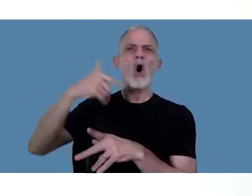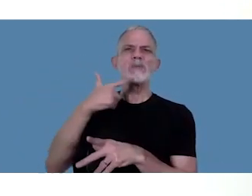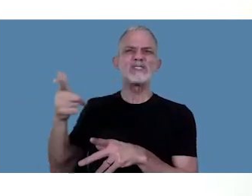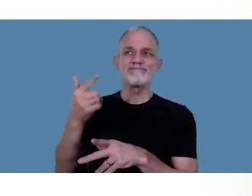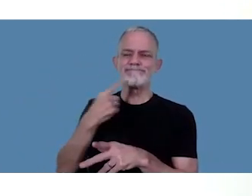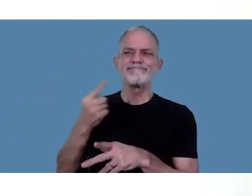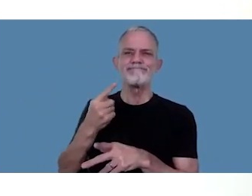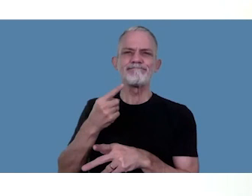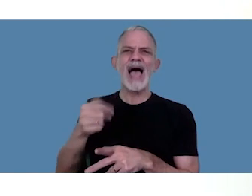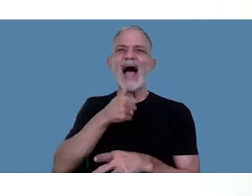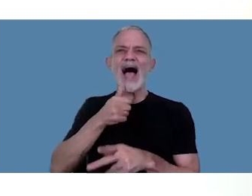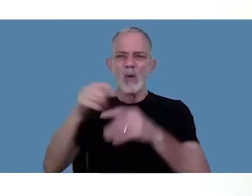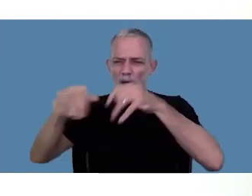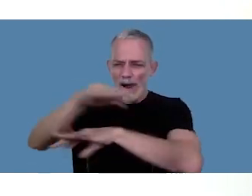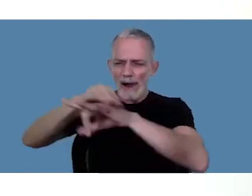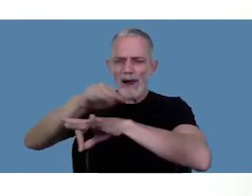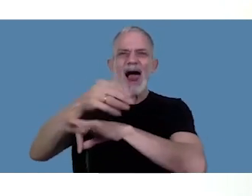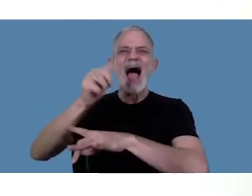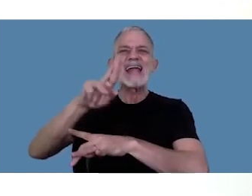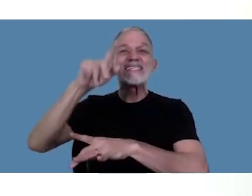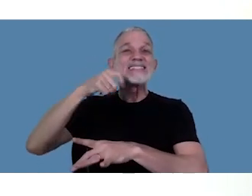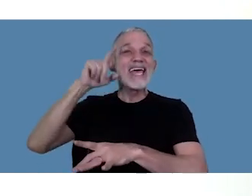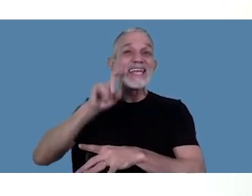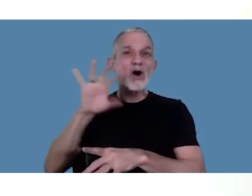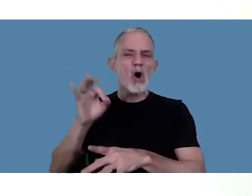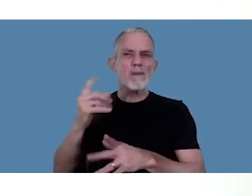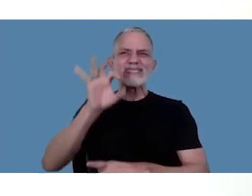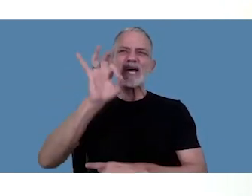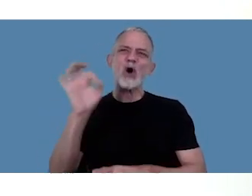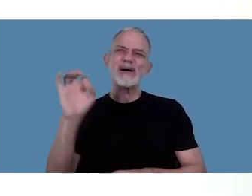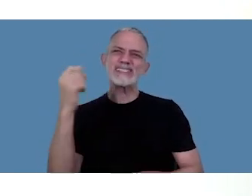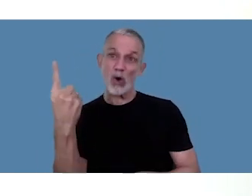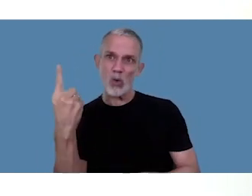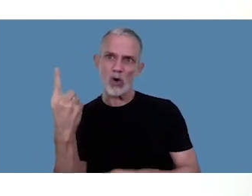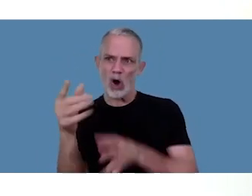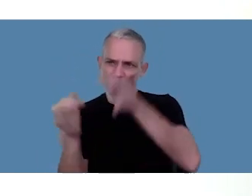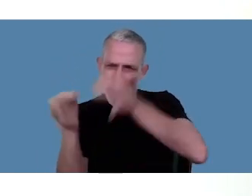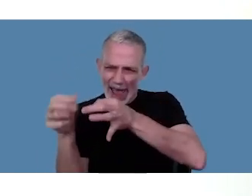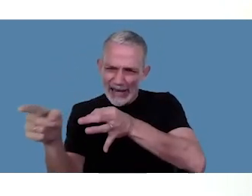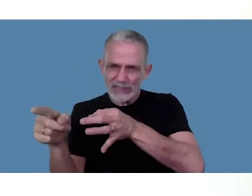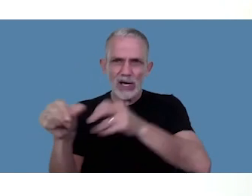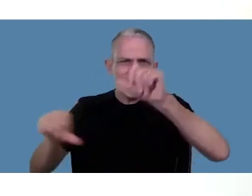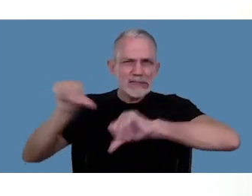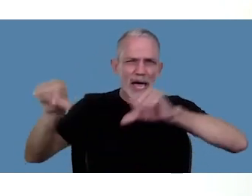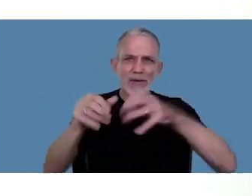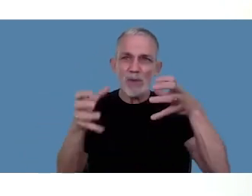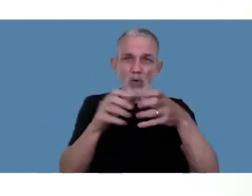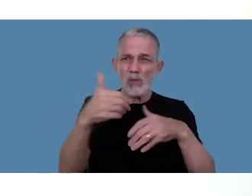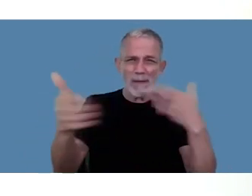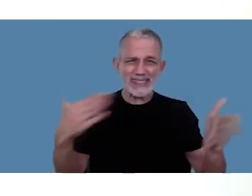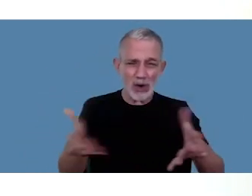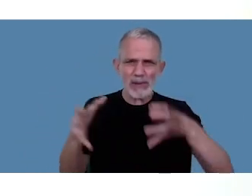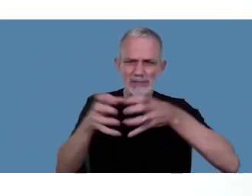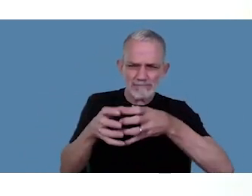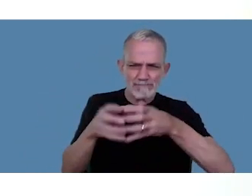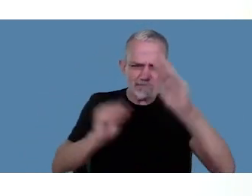agua apta para el consumo humano es de 0,01 y recién, porque juntamos grupos de vecinos, armamos todo en conjunto